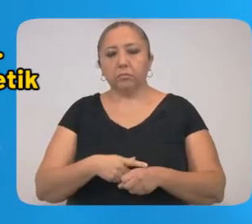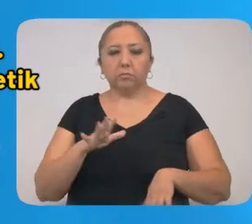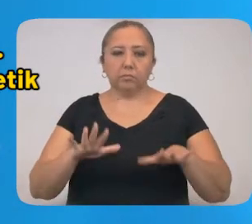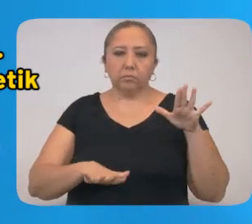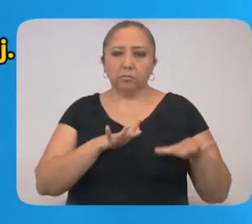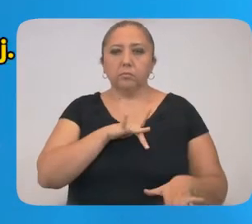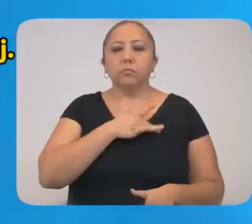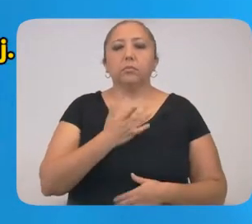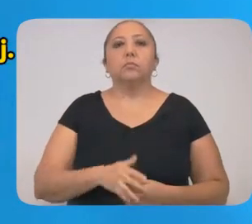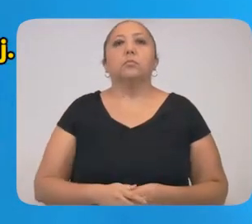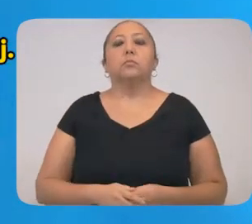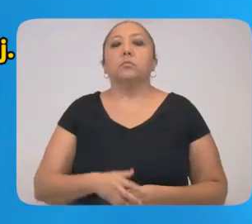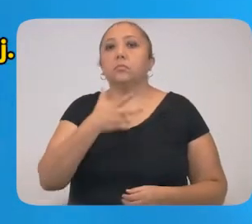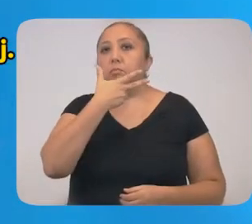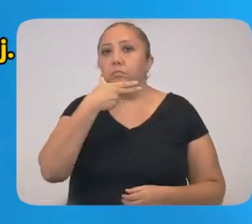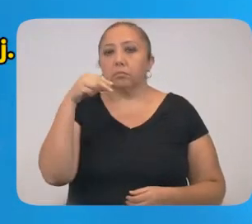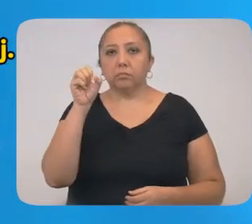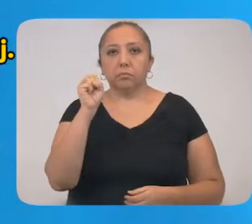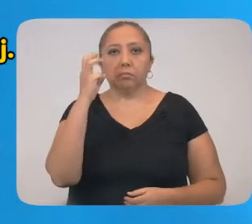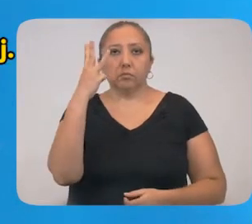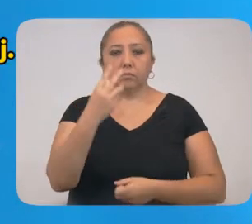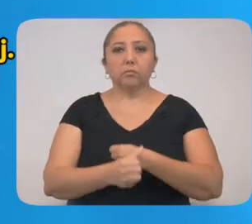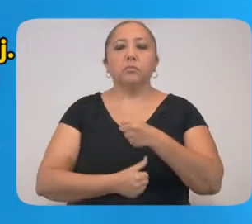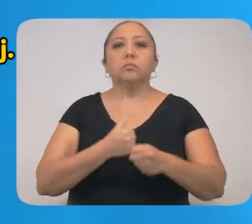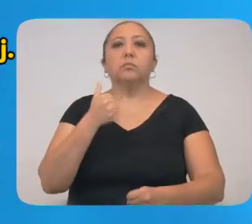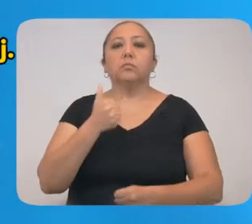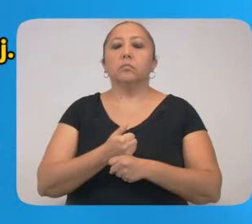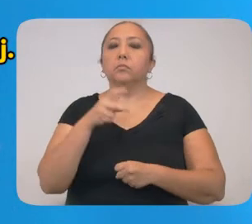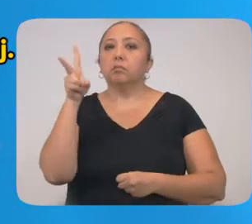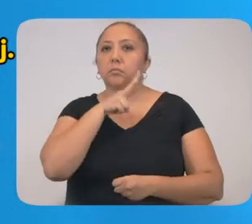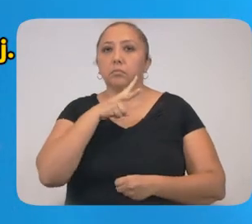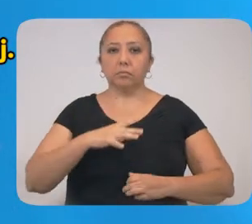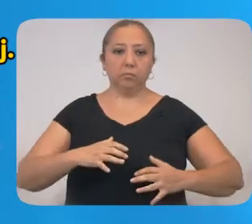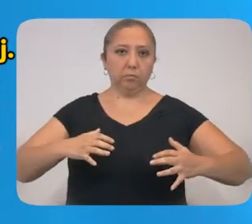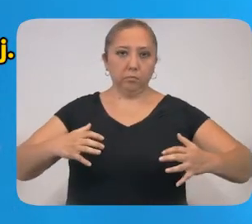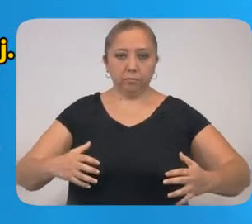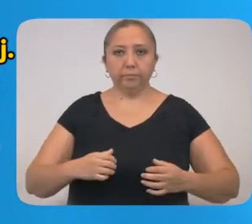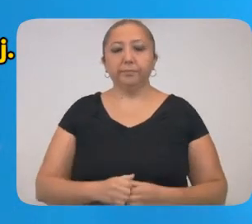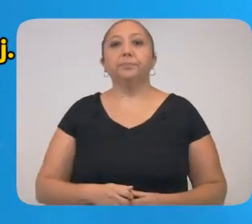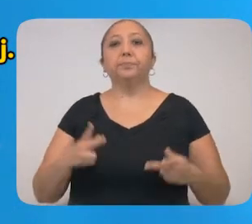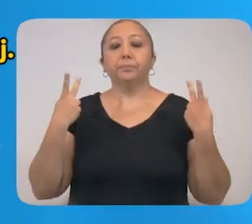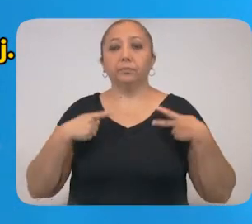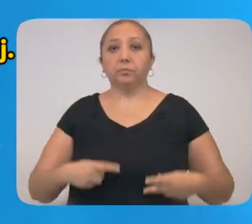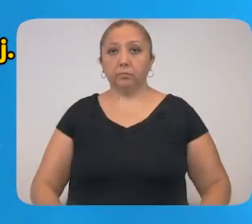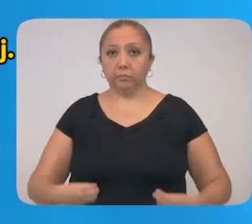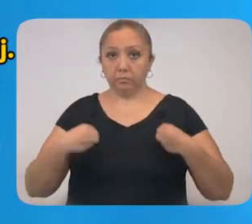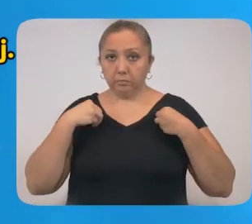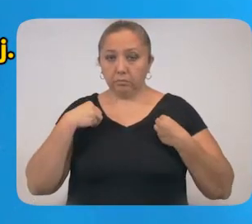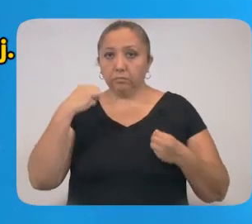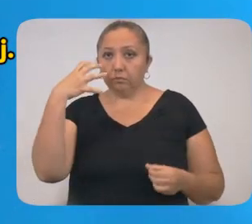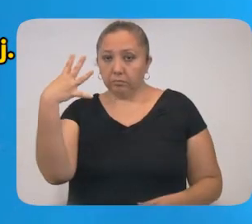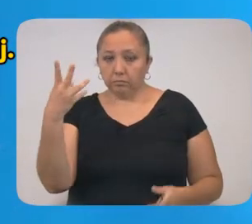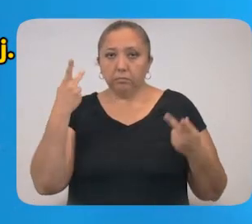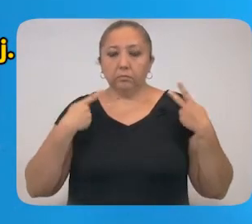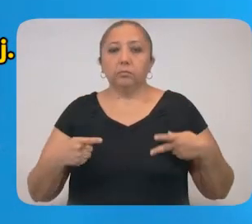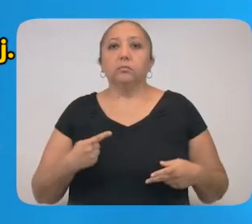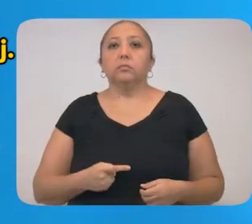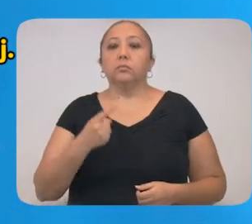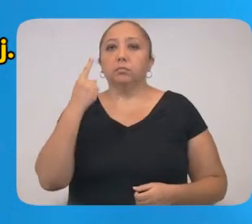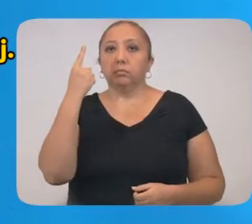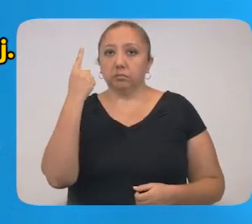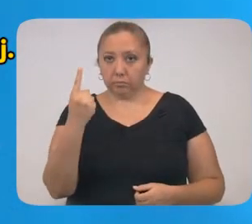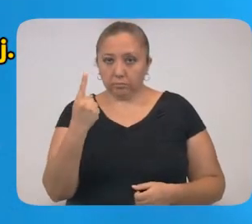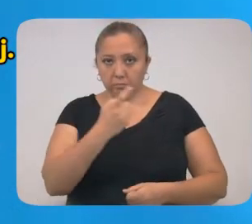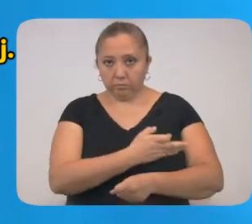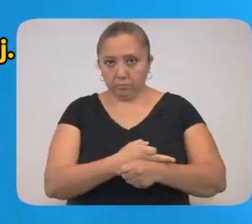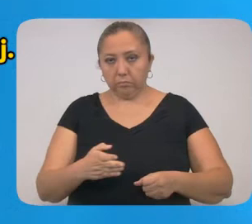síntomas leves. Hombre de 63 años de Valladolid, con obesidad. El paciente convivía con 4 personas, una